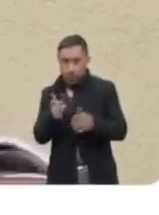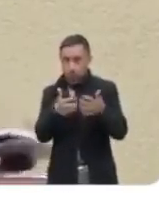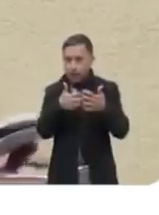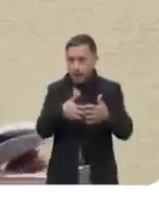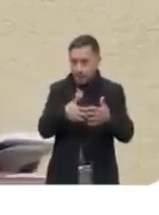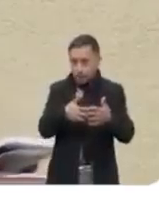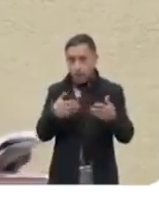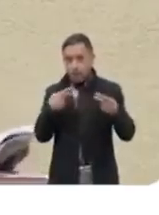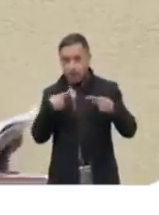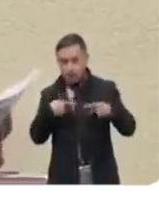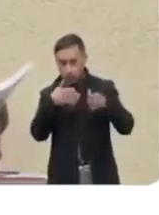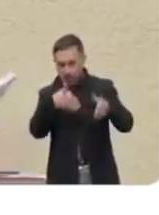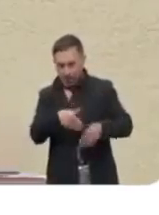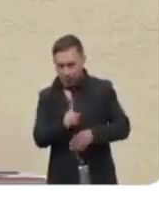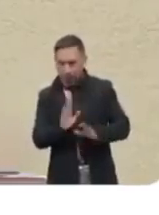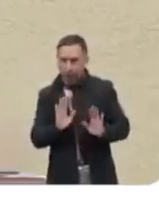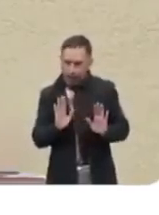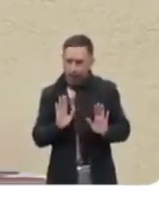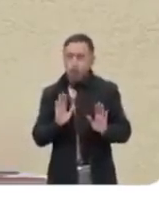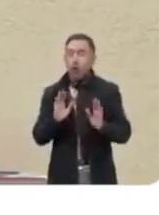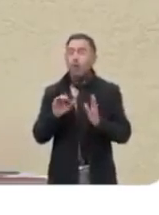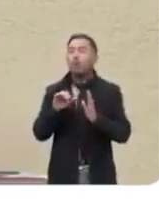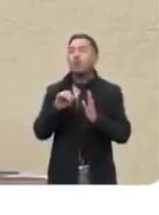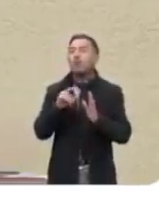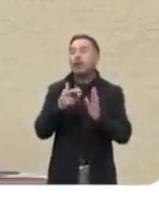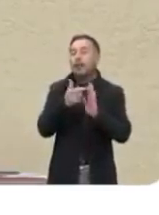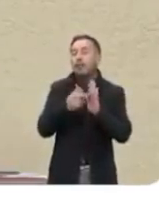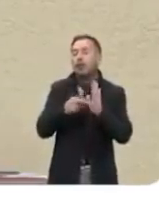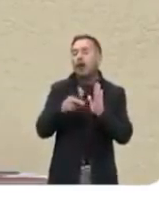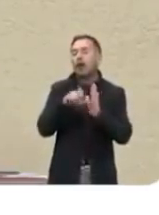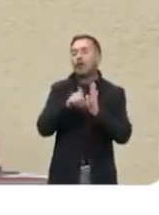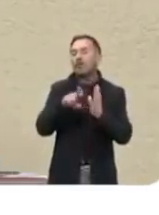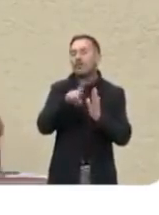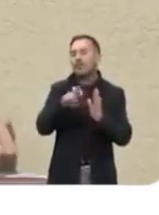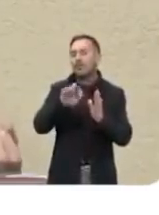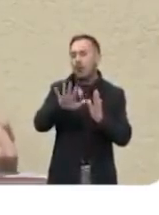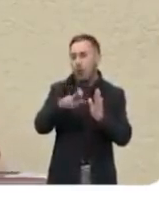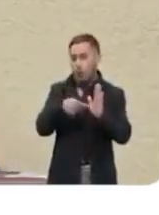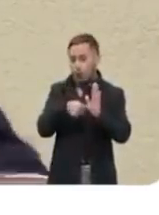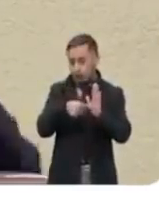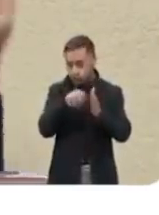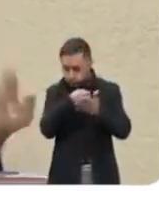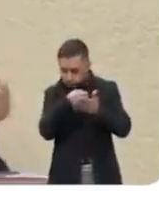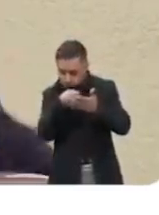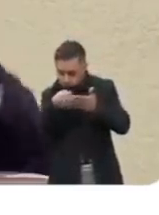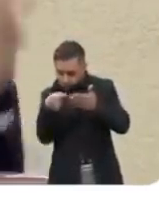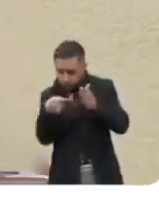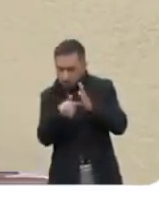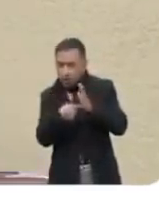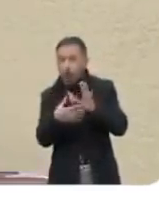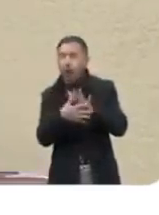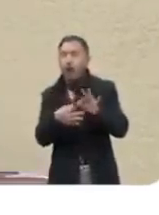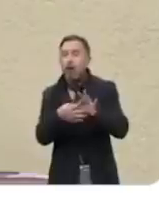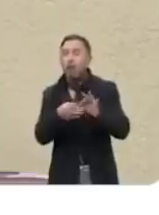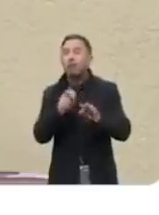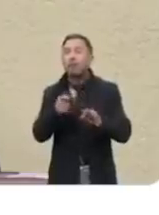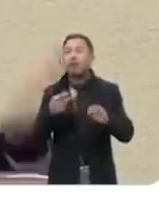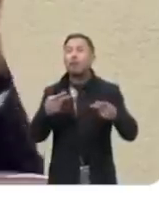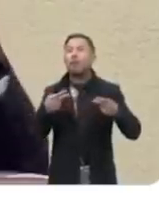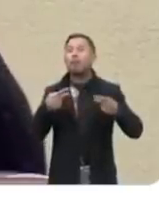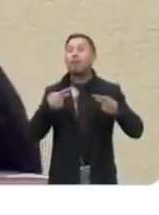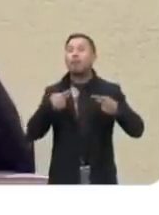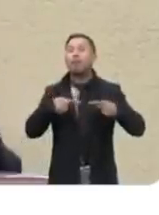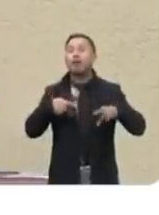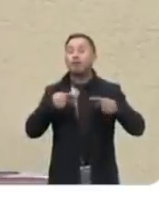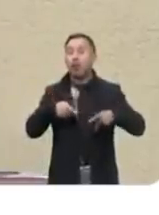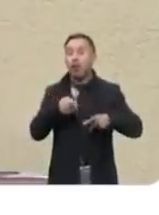pero el artículo 105 del propio reglamento dice que habla de que quienes pueden hacer aportaciones